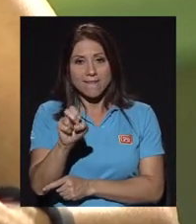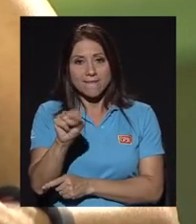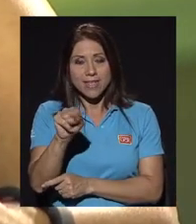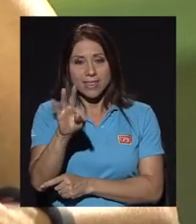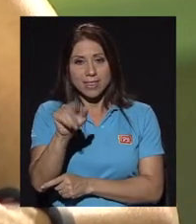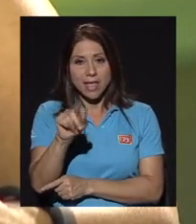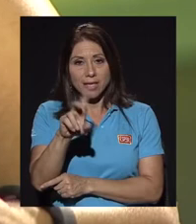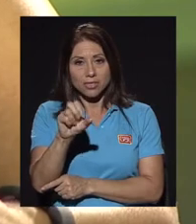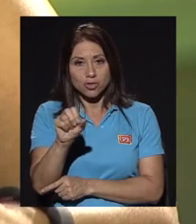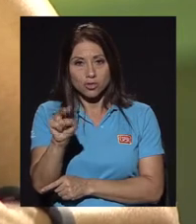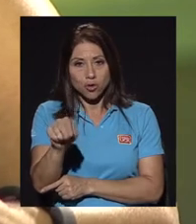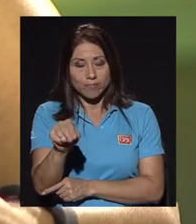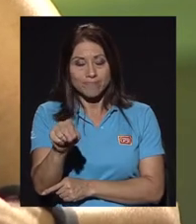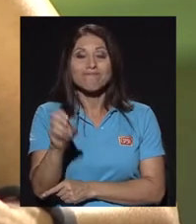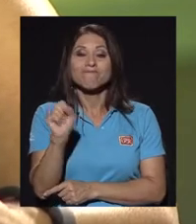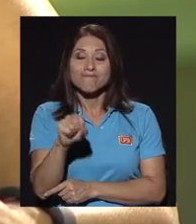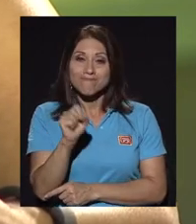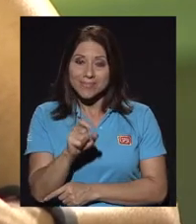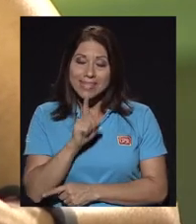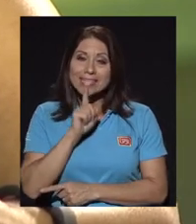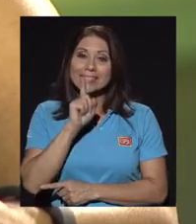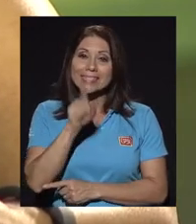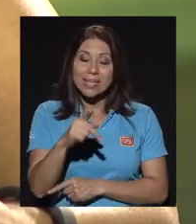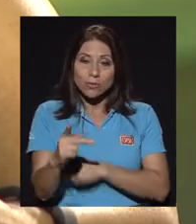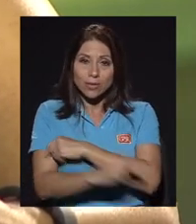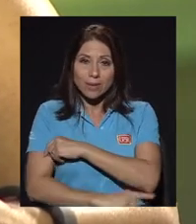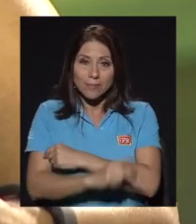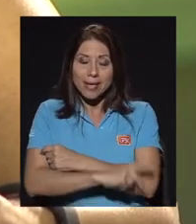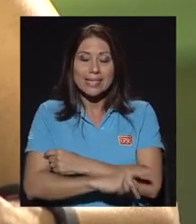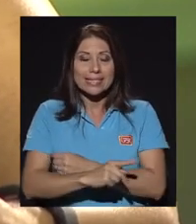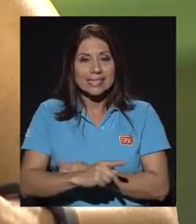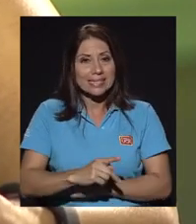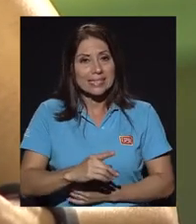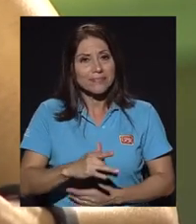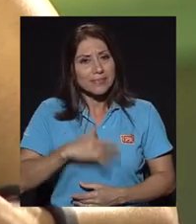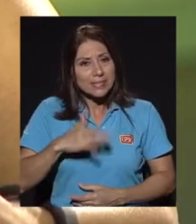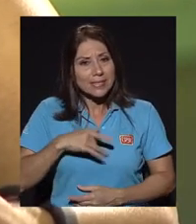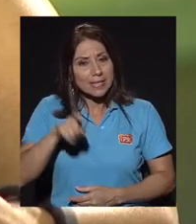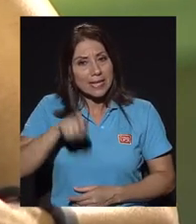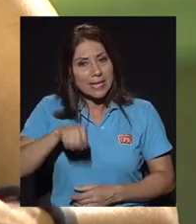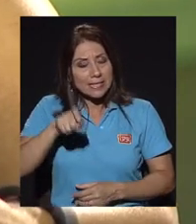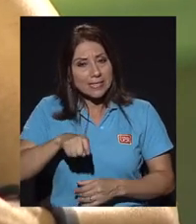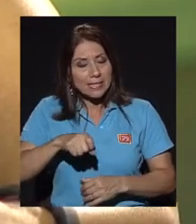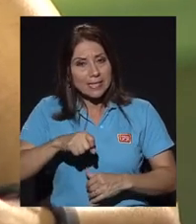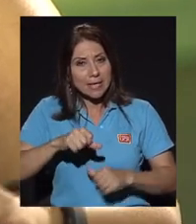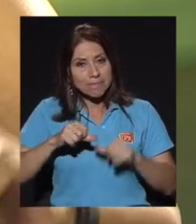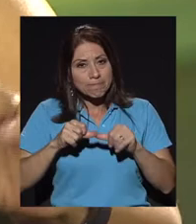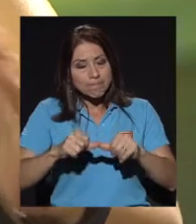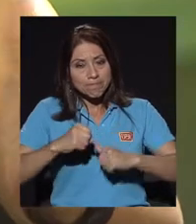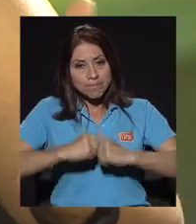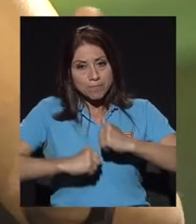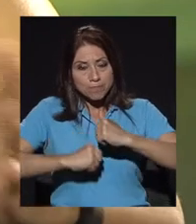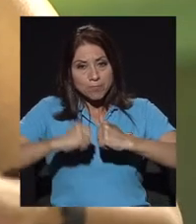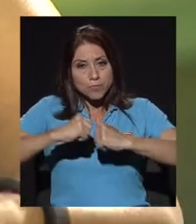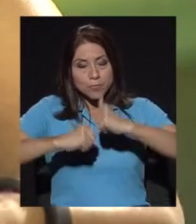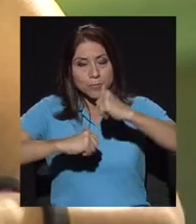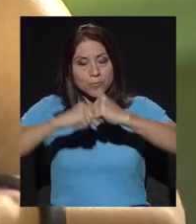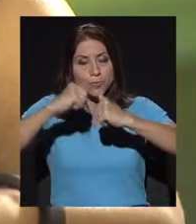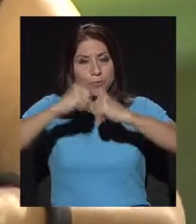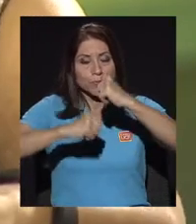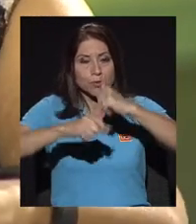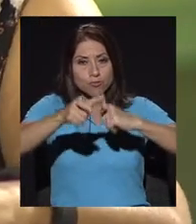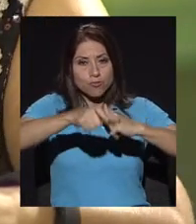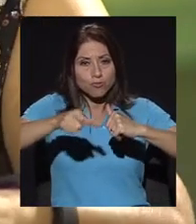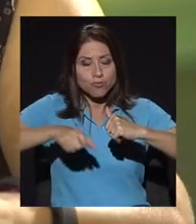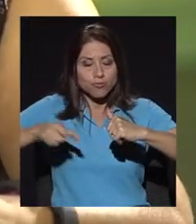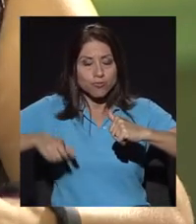Si es cierto que el país siente que necesita seguir haciendo represas por el tema de la